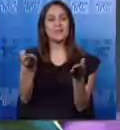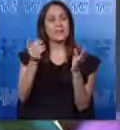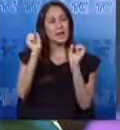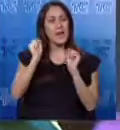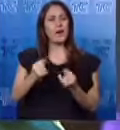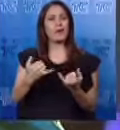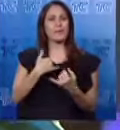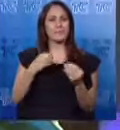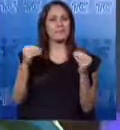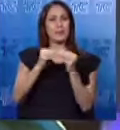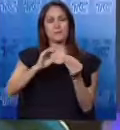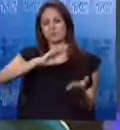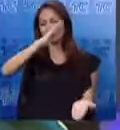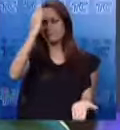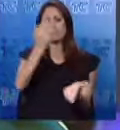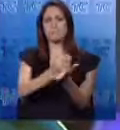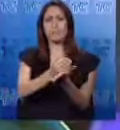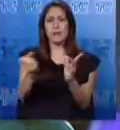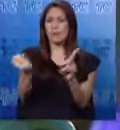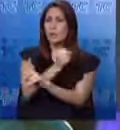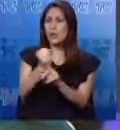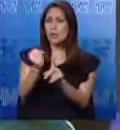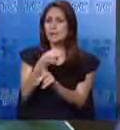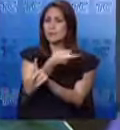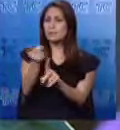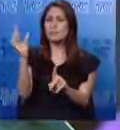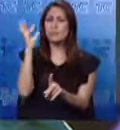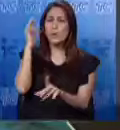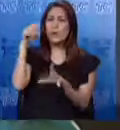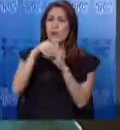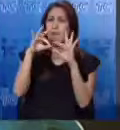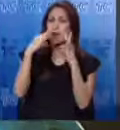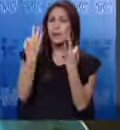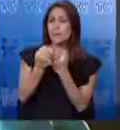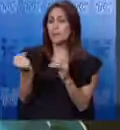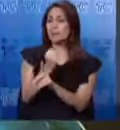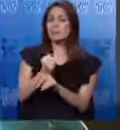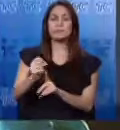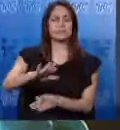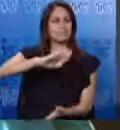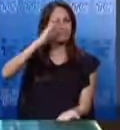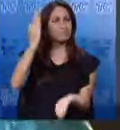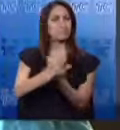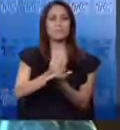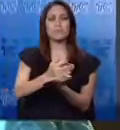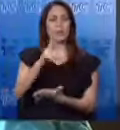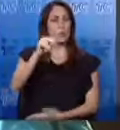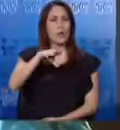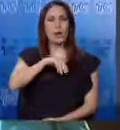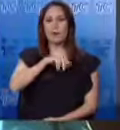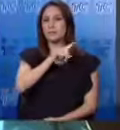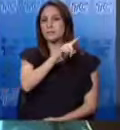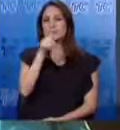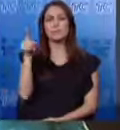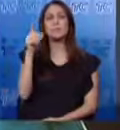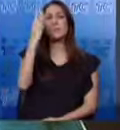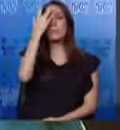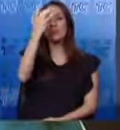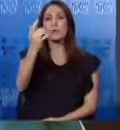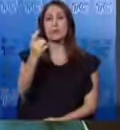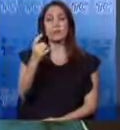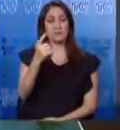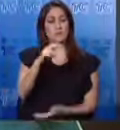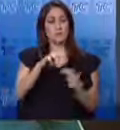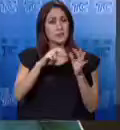a erradicar la violencia intrafamiliar. La vamos a erradicar, no solamente porque les hace